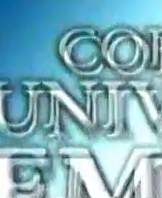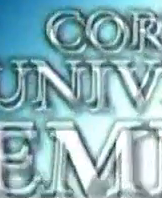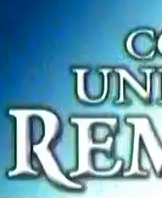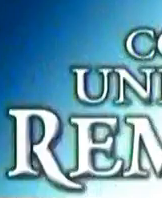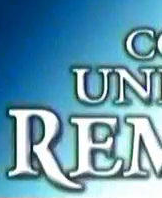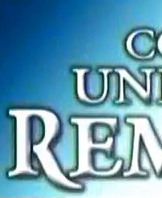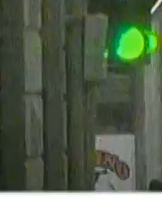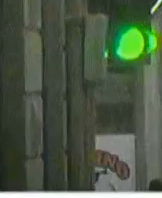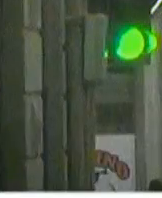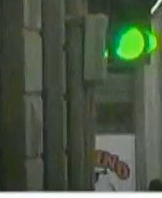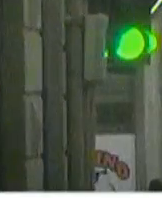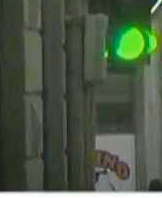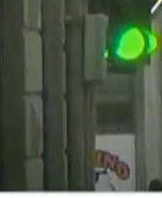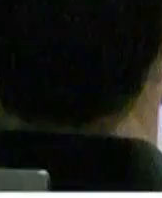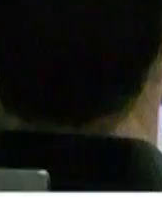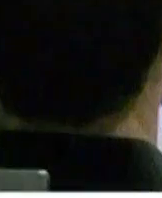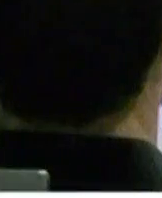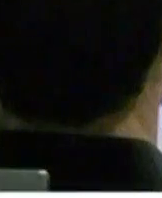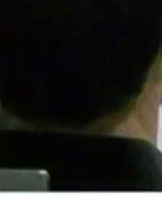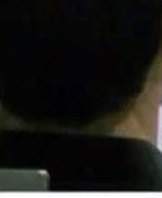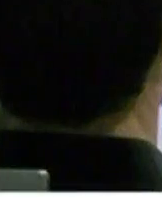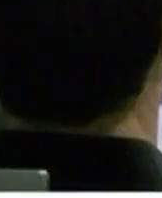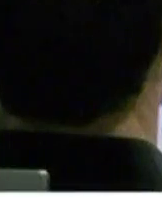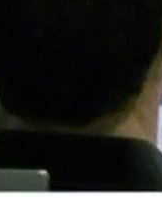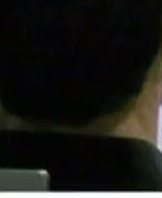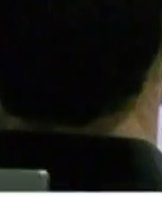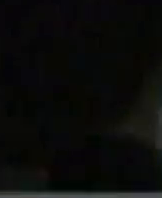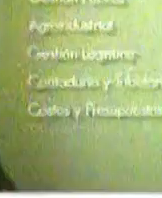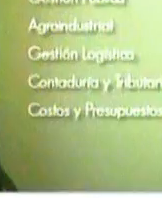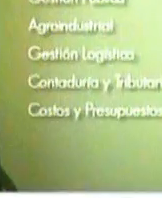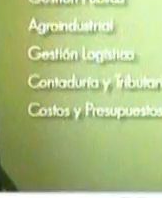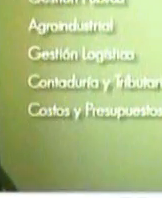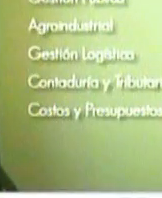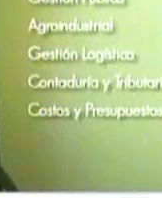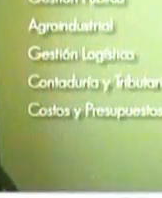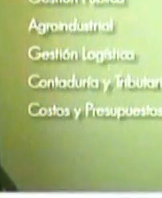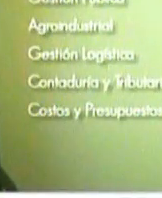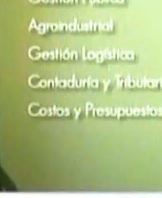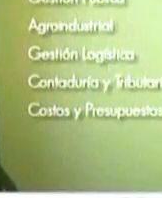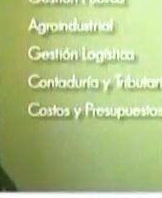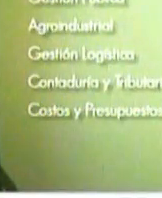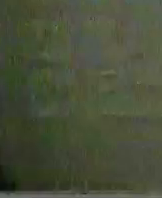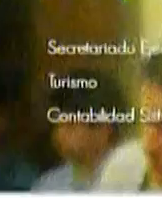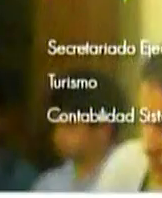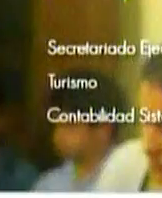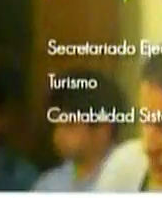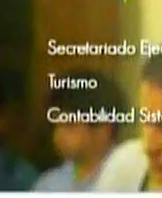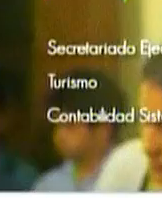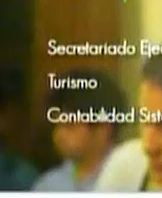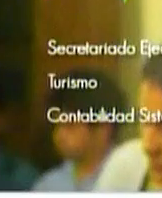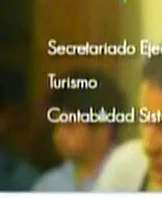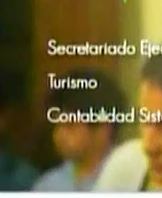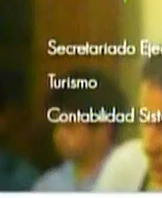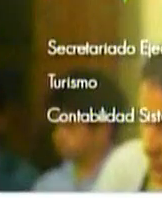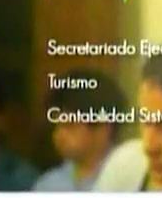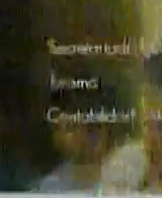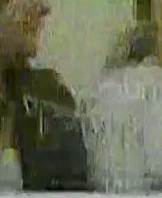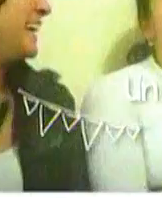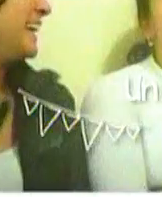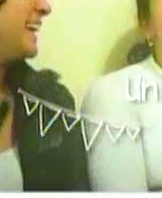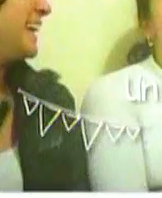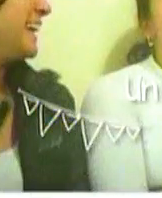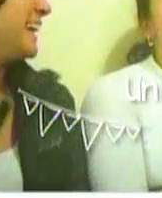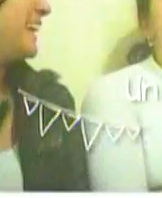La Corporación Universitaria Remington está a la carrera de tus sueños. Administración de Negocios Internacionales, Contaduría Pública, Ingeniería de Sistemas,